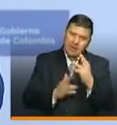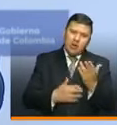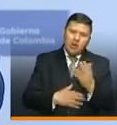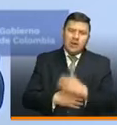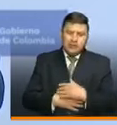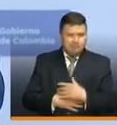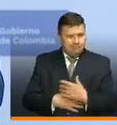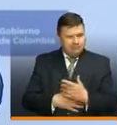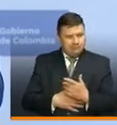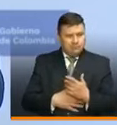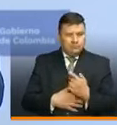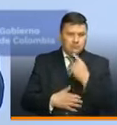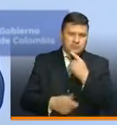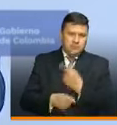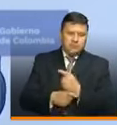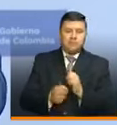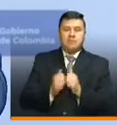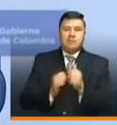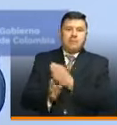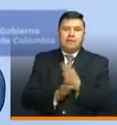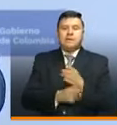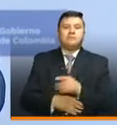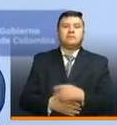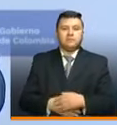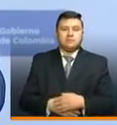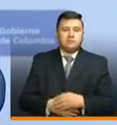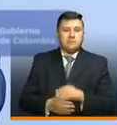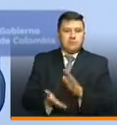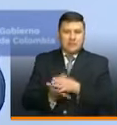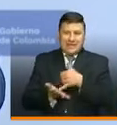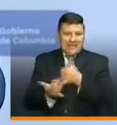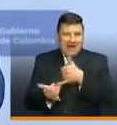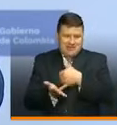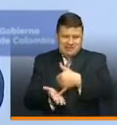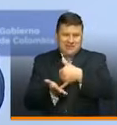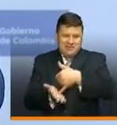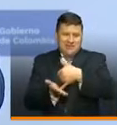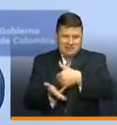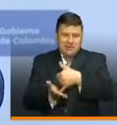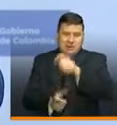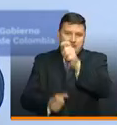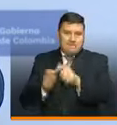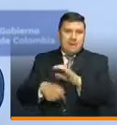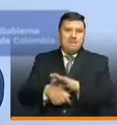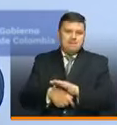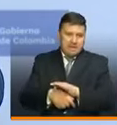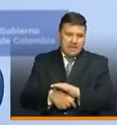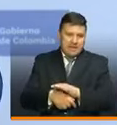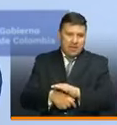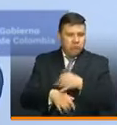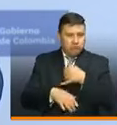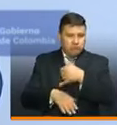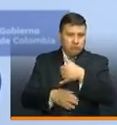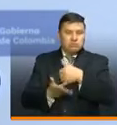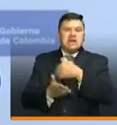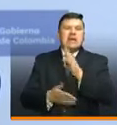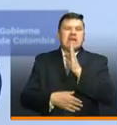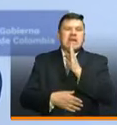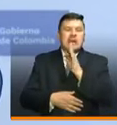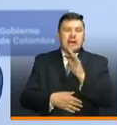generosidad, y ahora sí yo diría que pasamos a la premiación de la categoría de personal médico. Esta categoría va a ser liderada